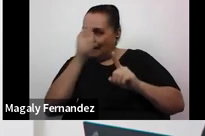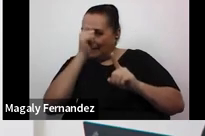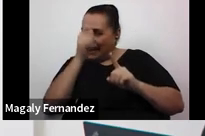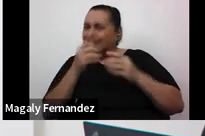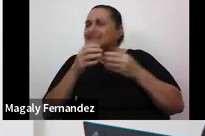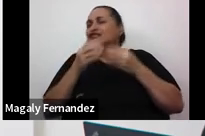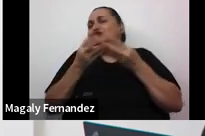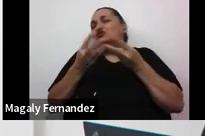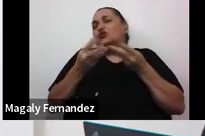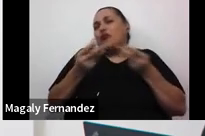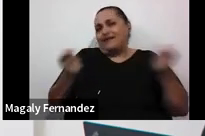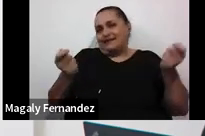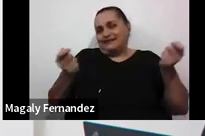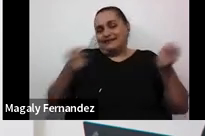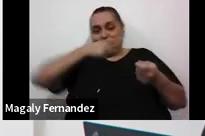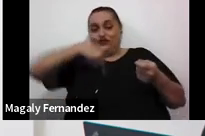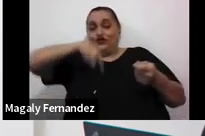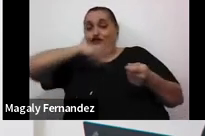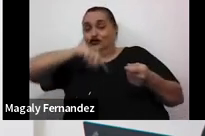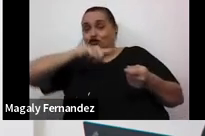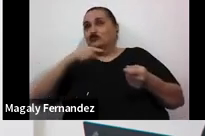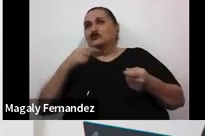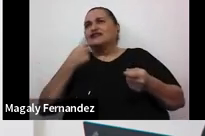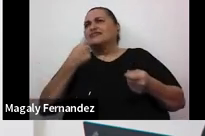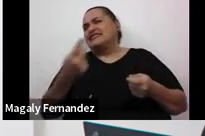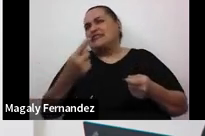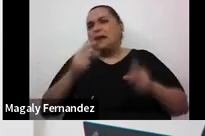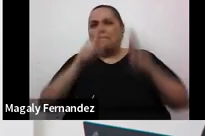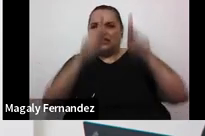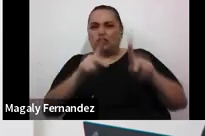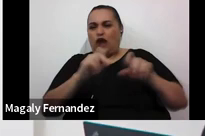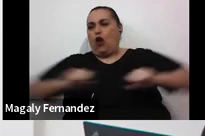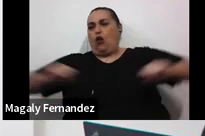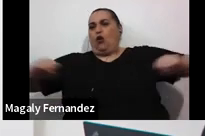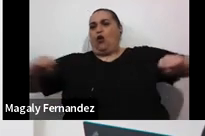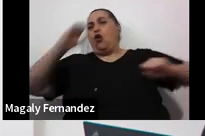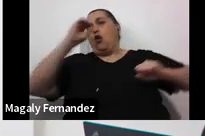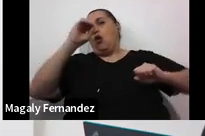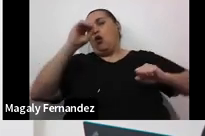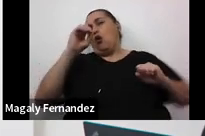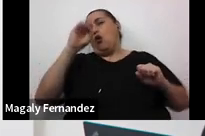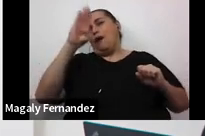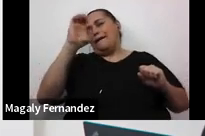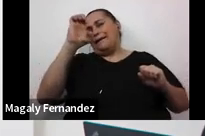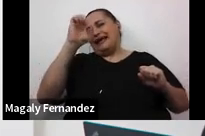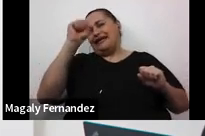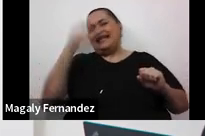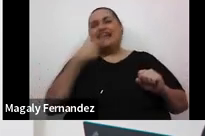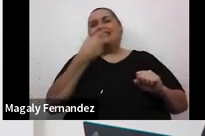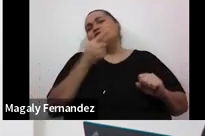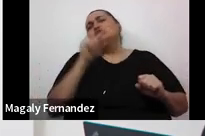verdad cuando nosotros en vez de de persona obesa decimos que que está un poquito gordita verdad